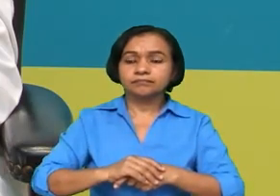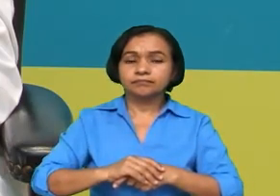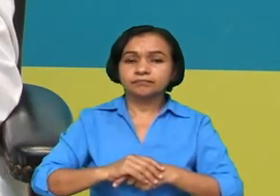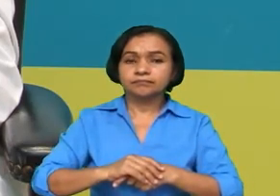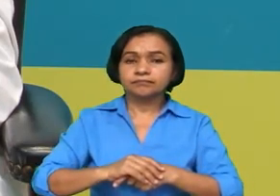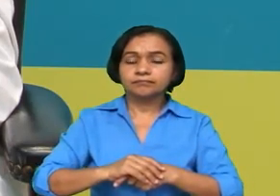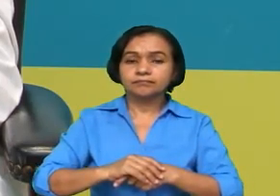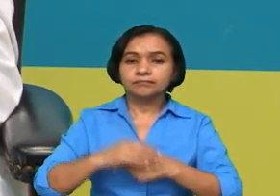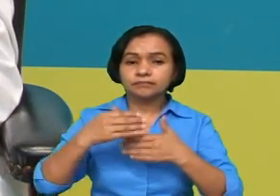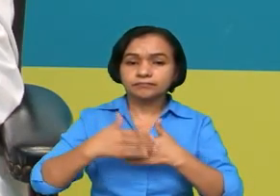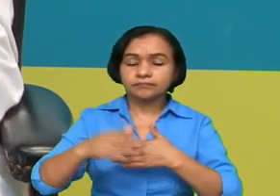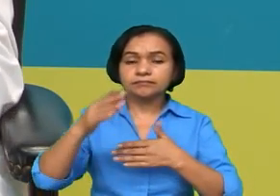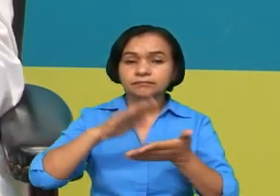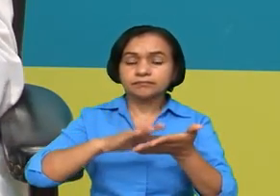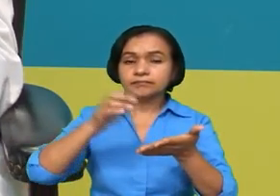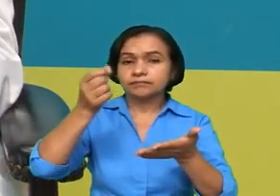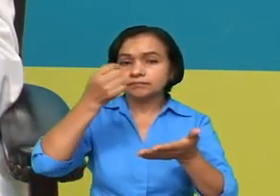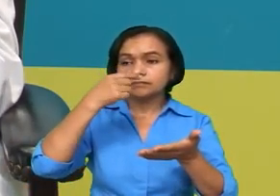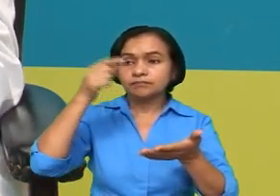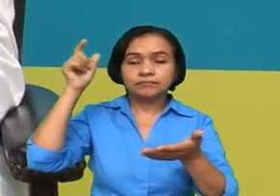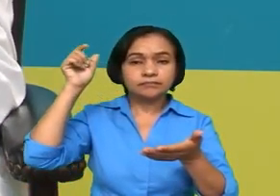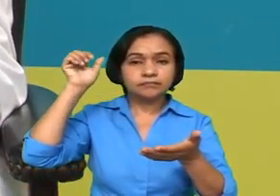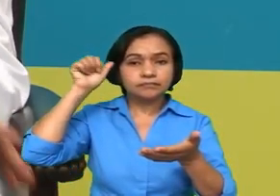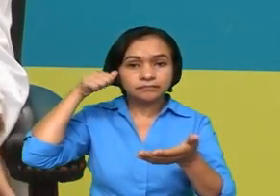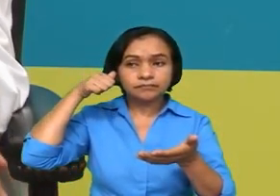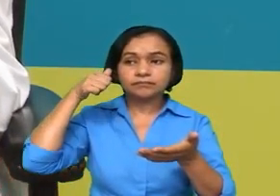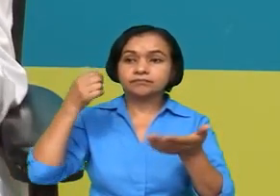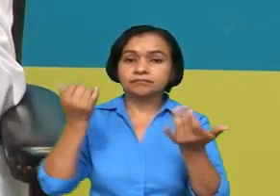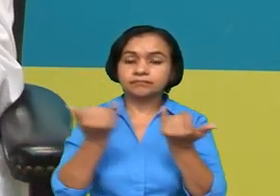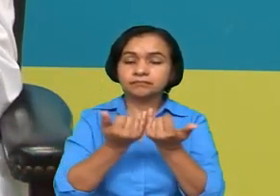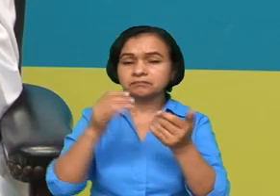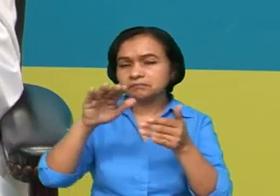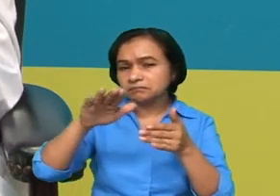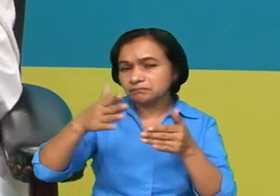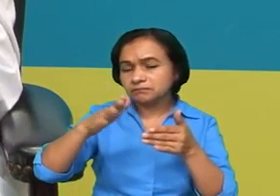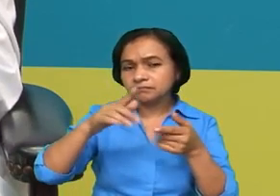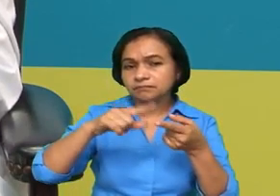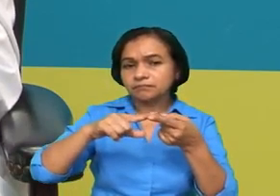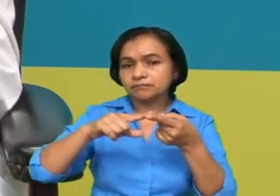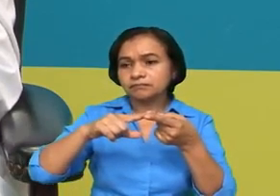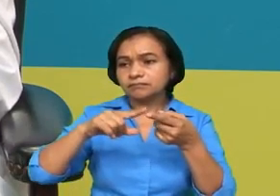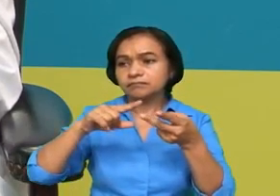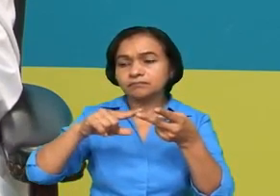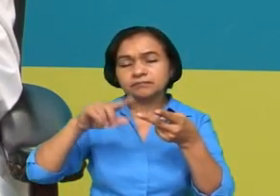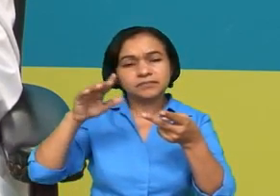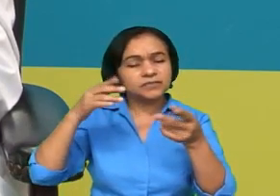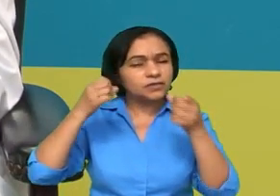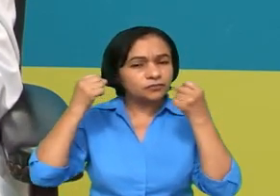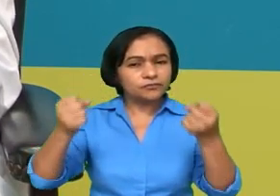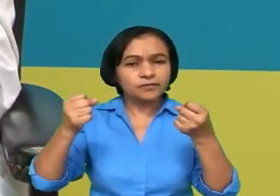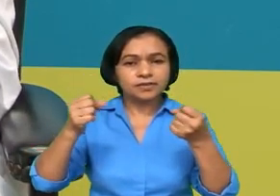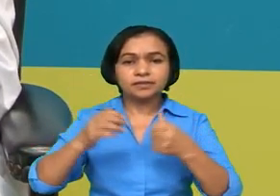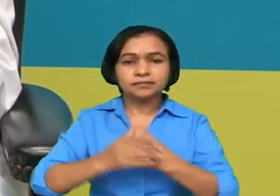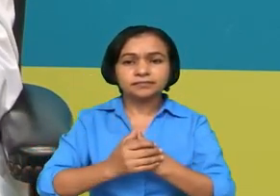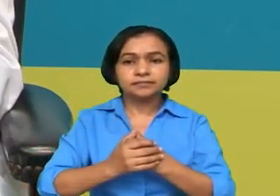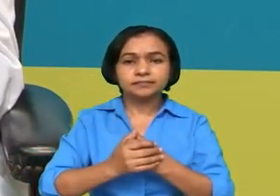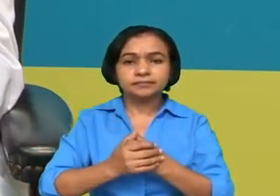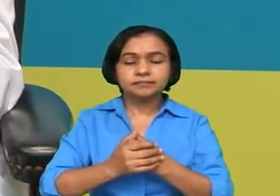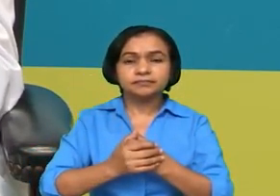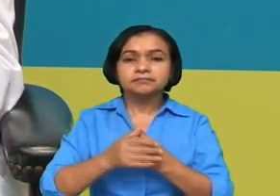las infecciones de vías urinarias son con sintomatología leve o con sintomatología severa, ¿ya?